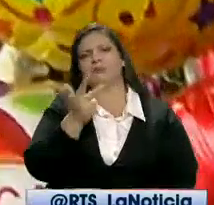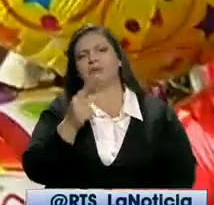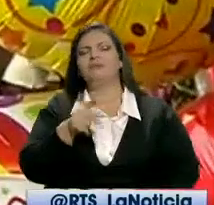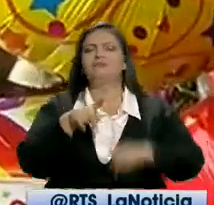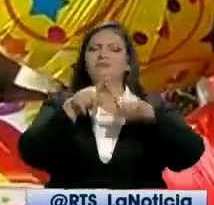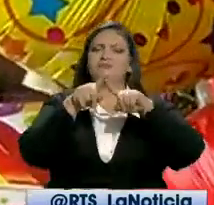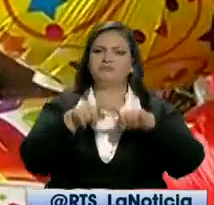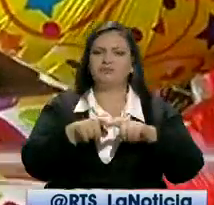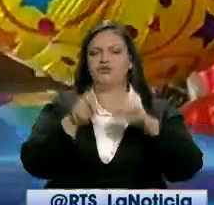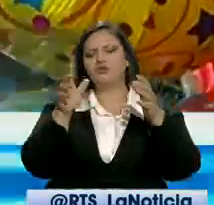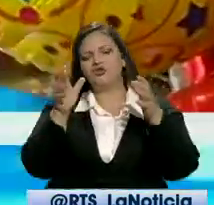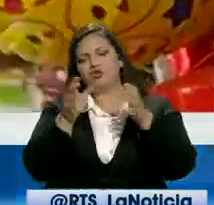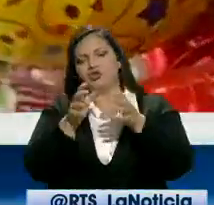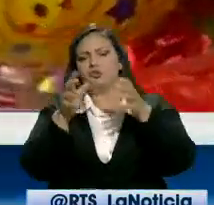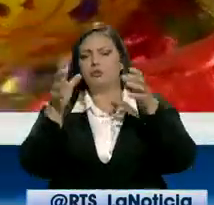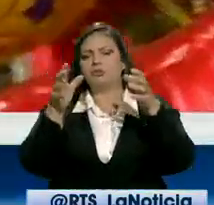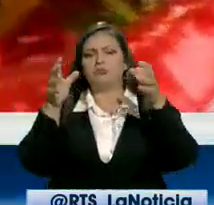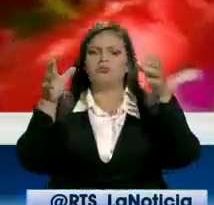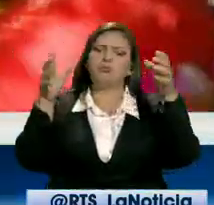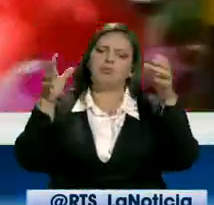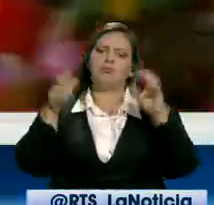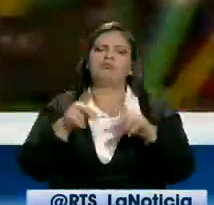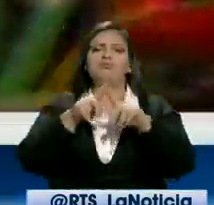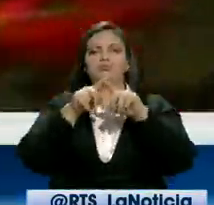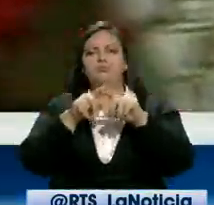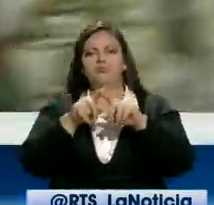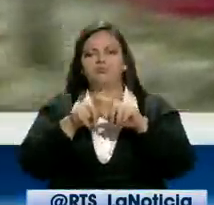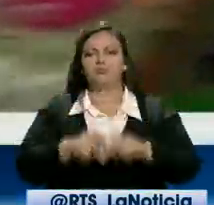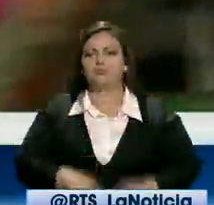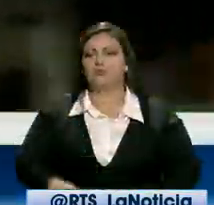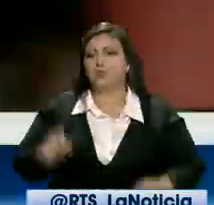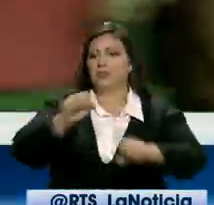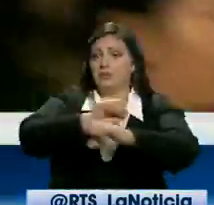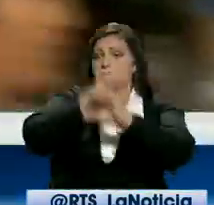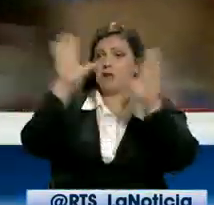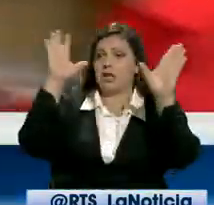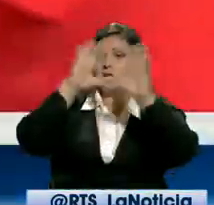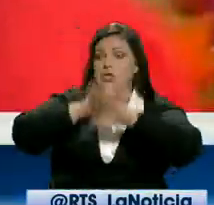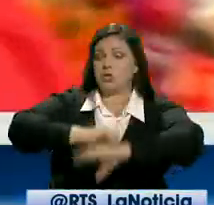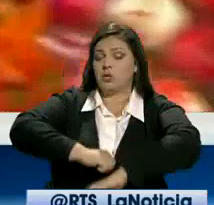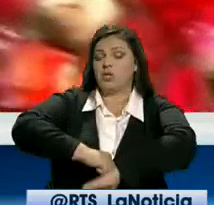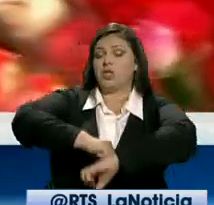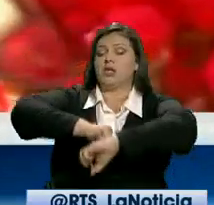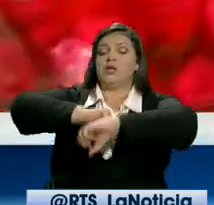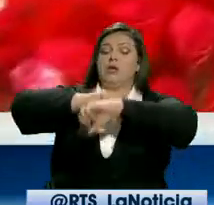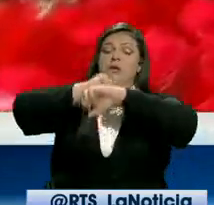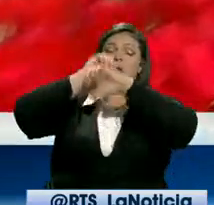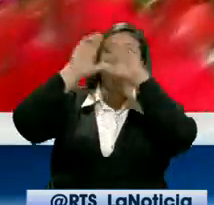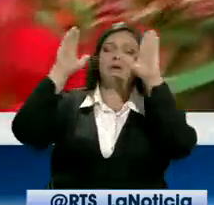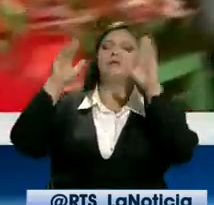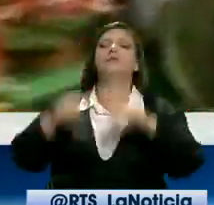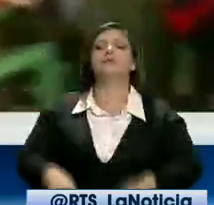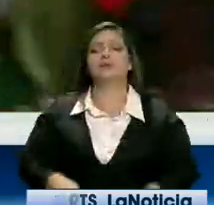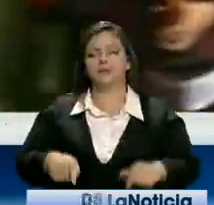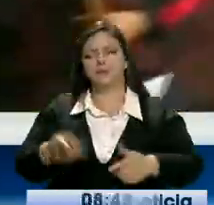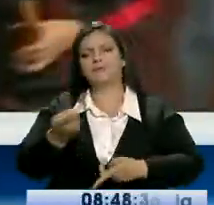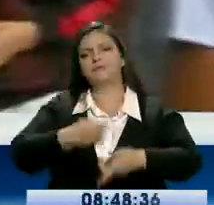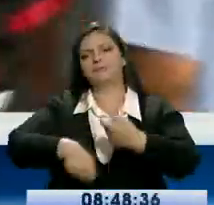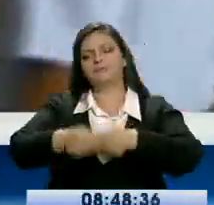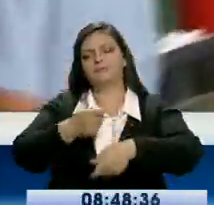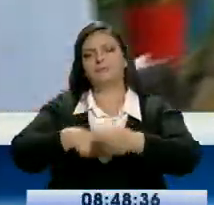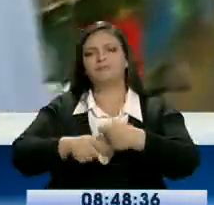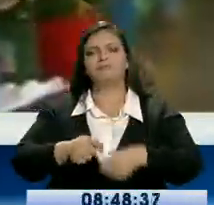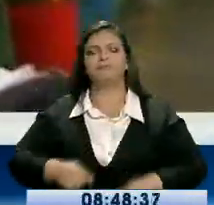tamaño. ¿Horarios de atención, amigo? Todo el día. ¿Hasta la madrugada? Hasta la madrugada. Algunos que se amanecen aquí.